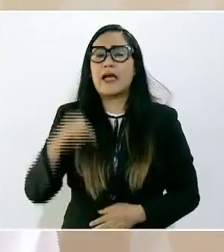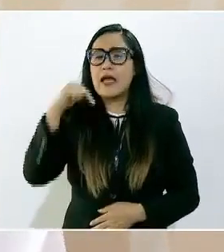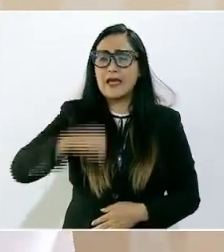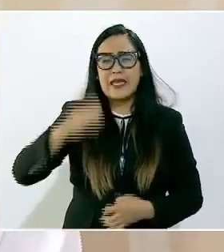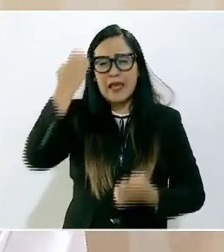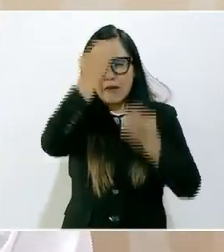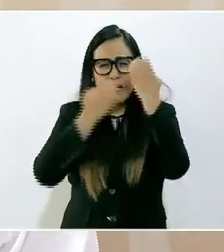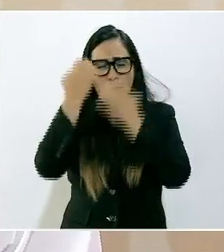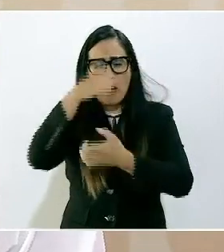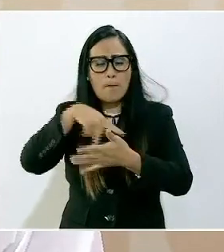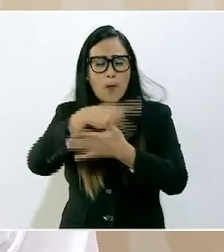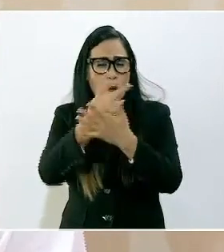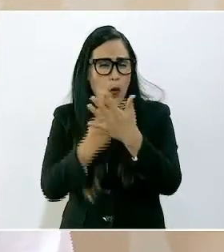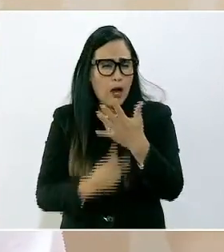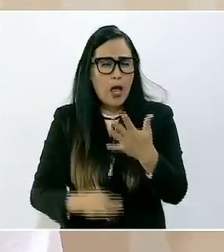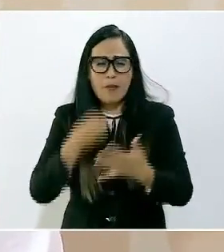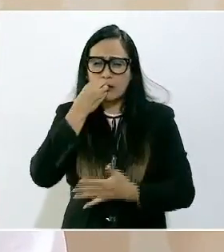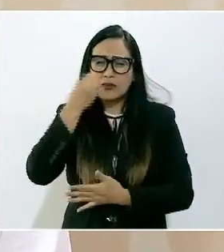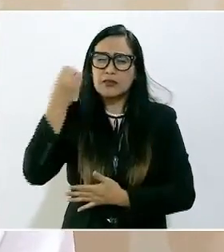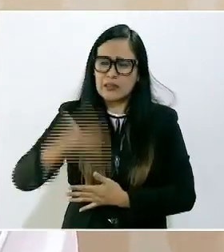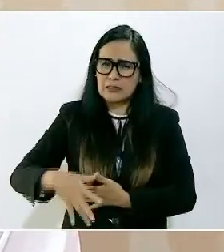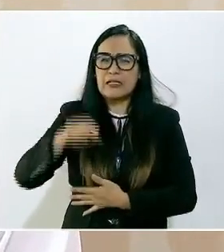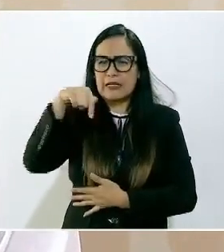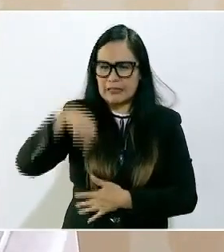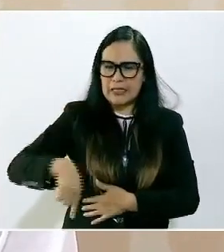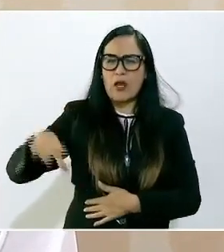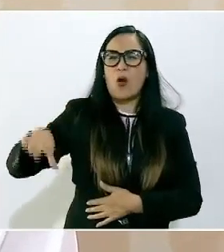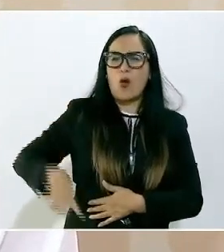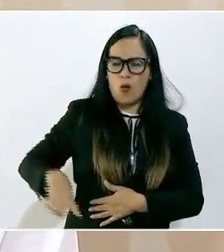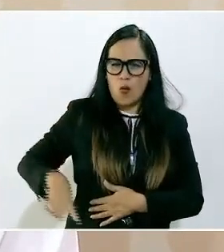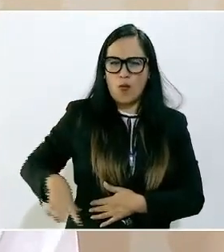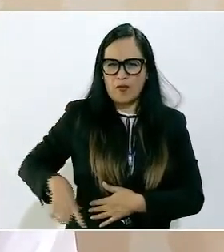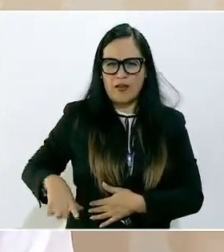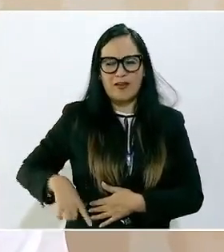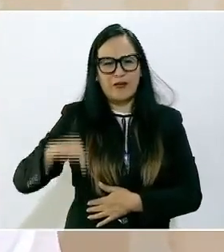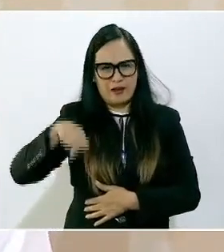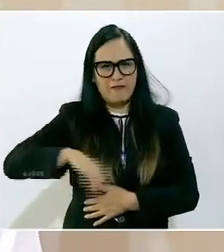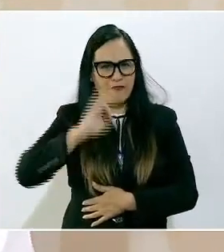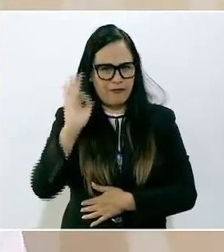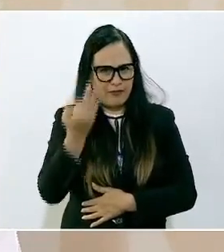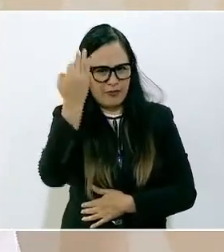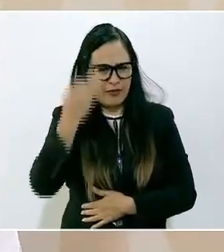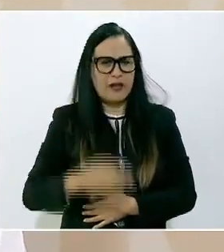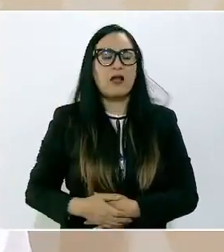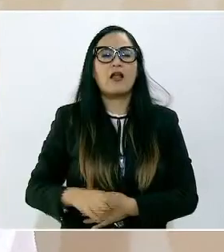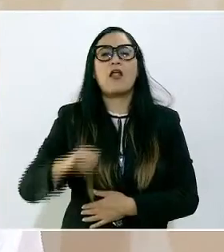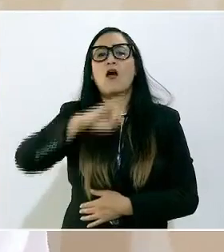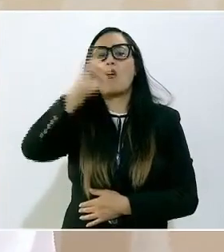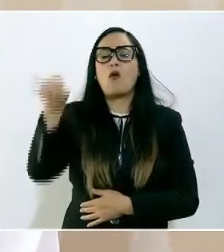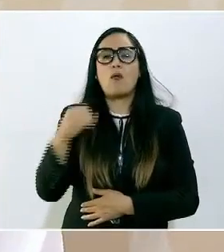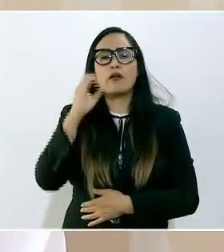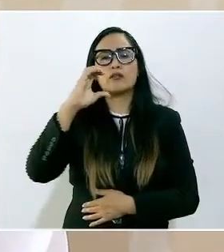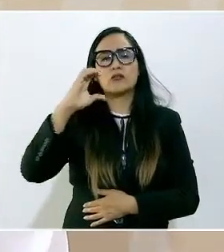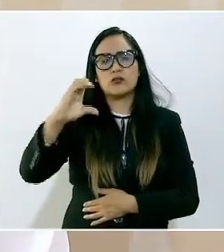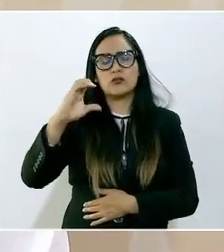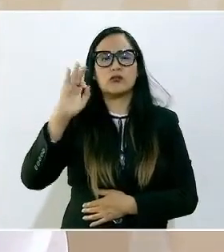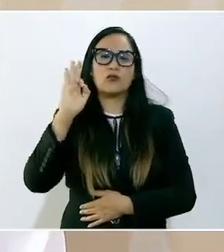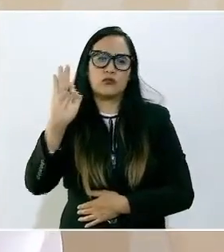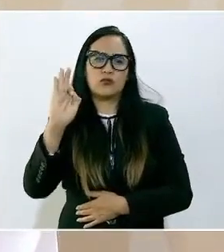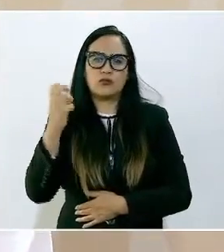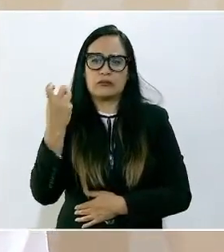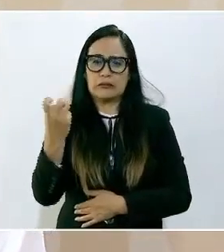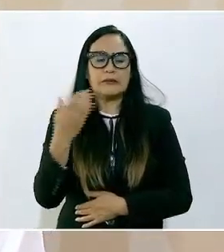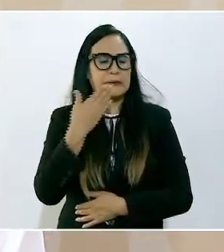mejores programas del gobierno federal, el Jóvenes Construyendo el